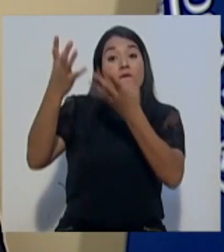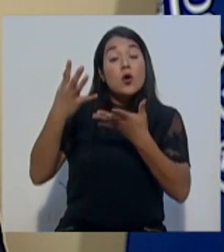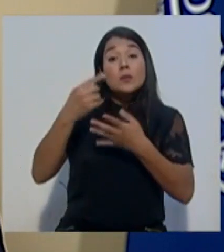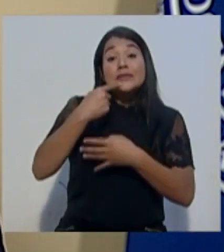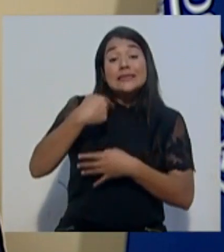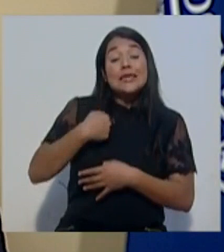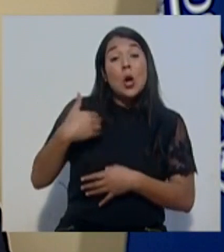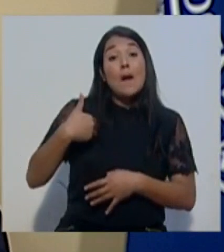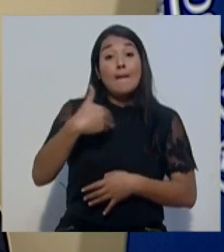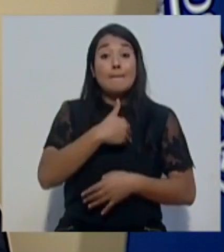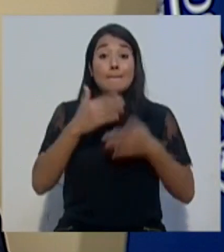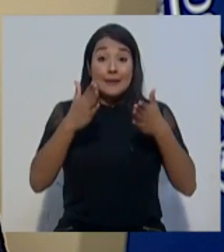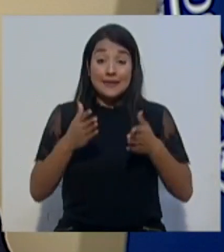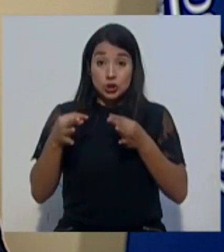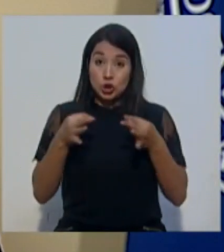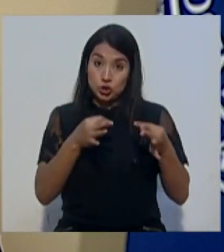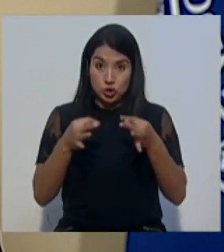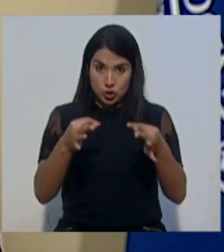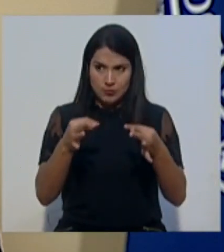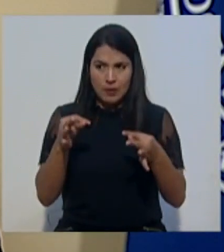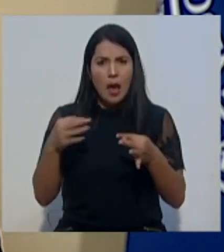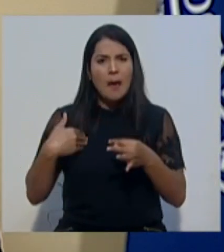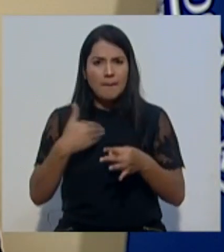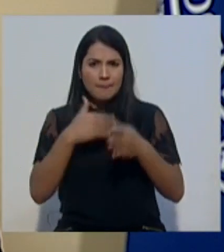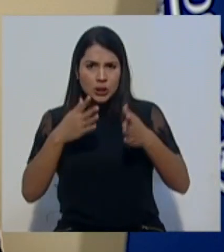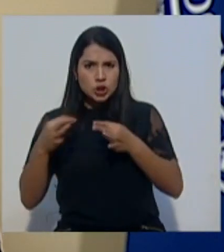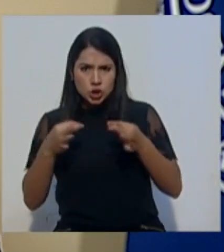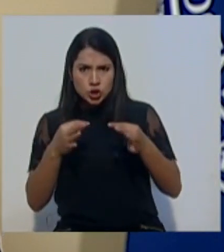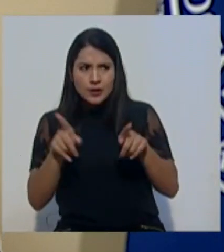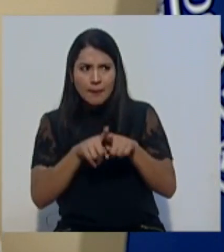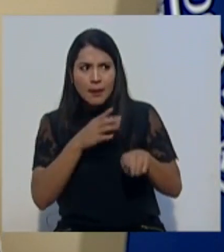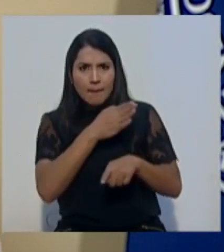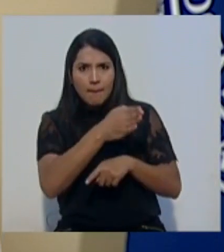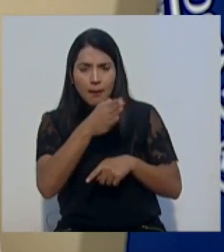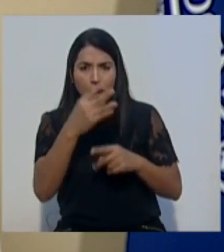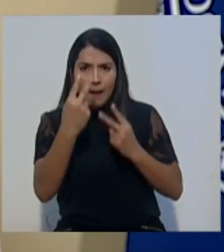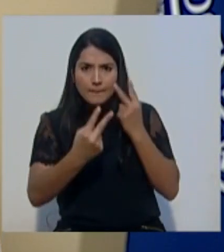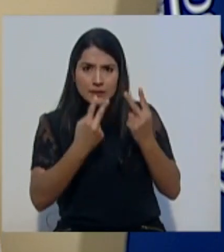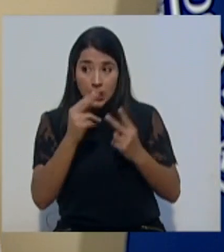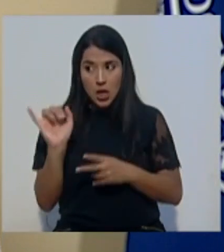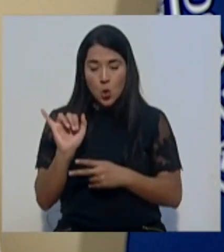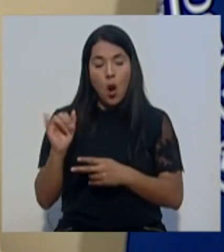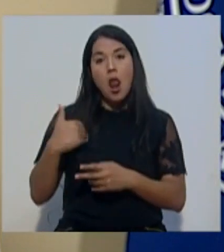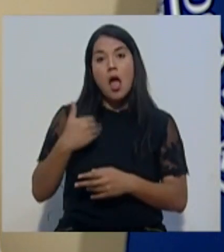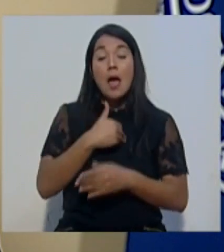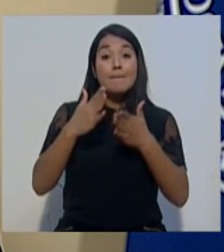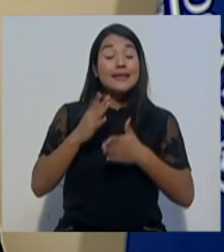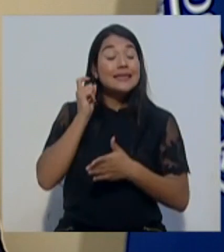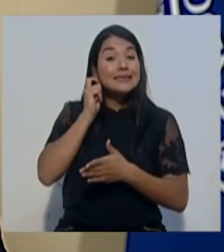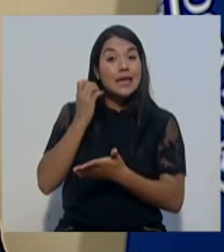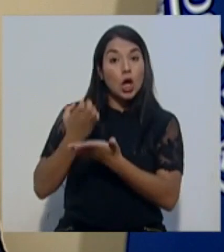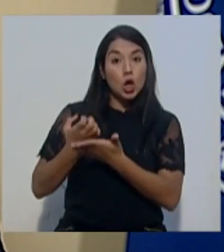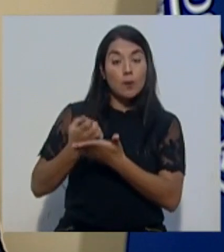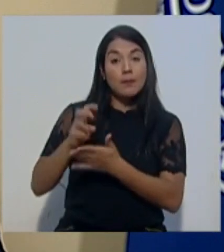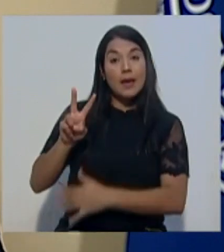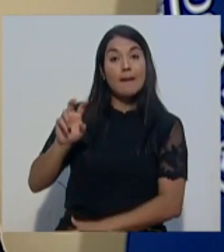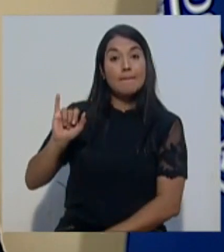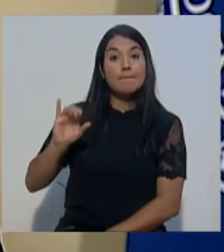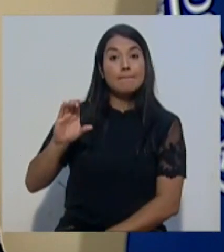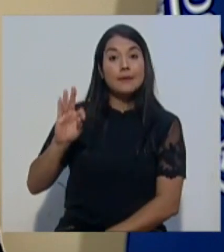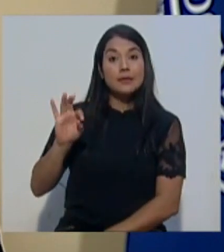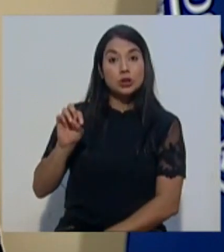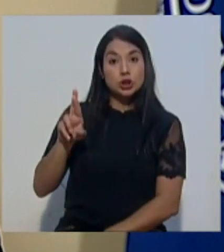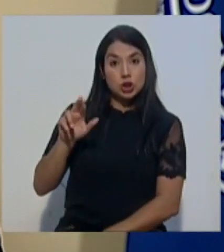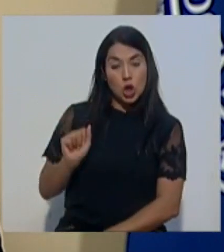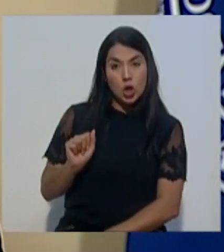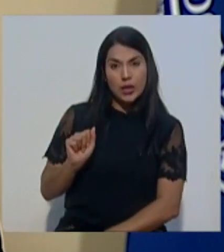de Turismo, que también hace visitas, como la ministra de Comercio, de Economía, perdón, doña Victoria, es que ellos